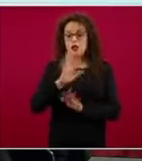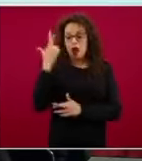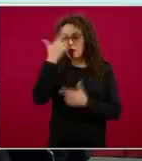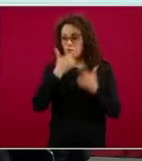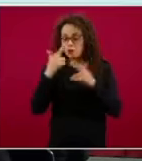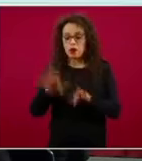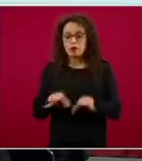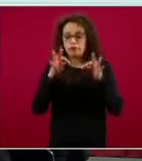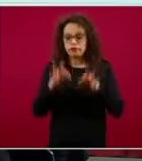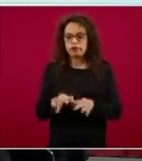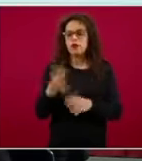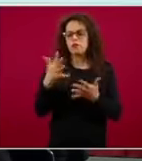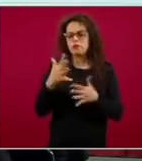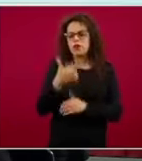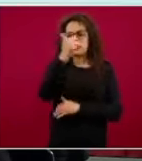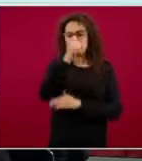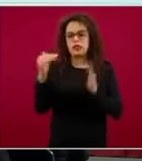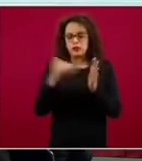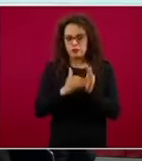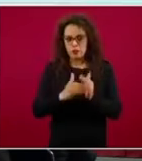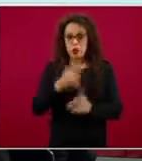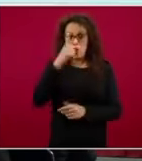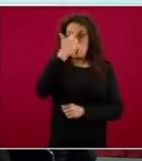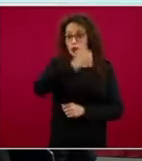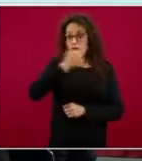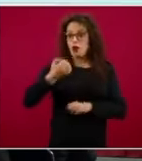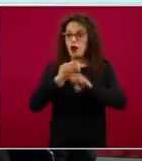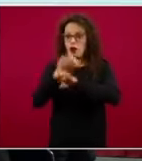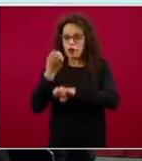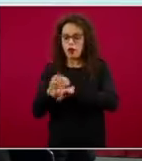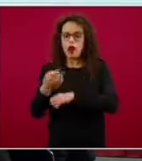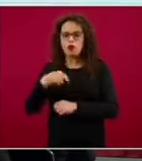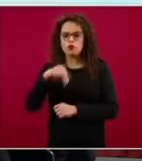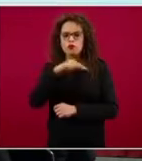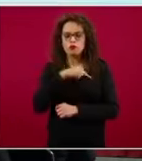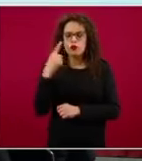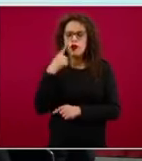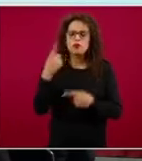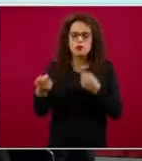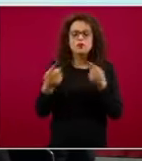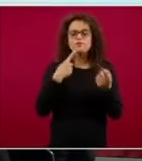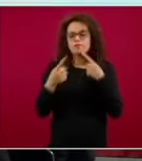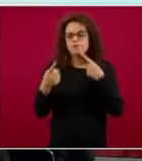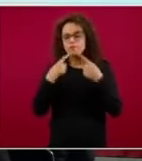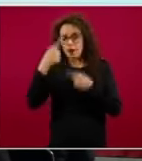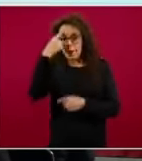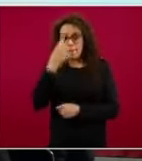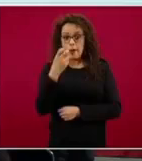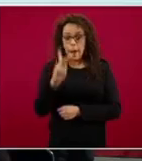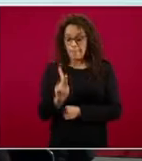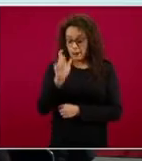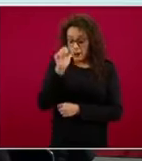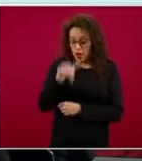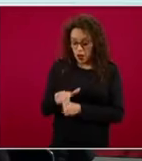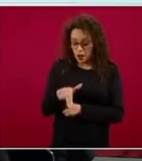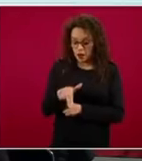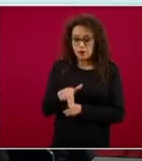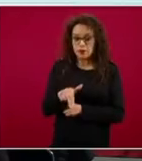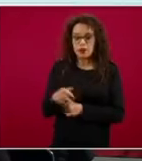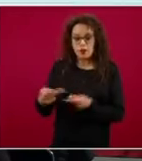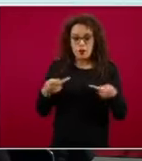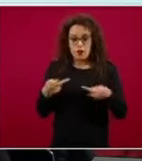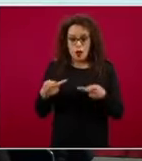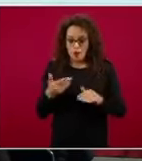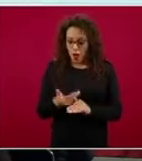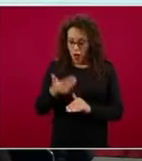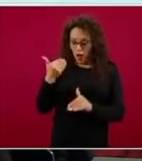prácticamente 6,000. Y estamos viendo con cada una de las entidades federativas cómo hacer que estos planes realmente tengan a